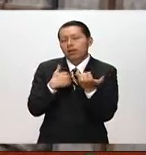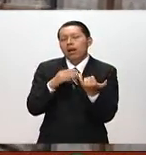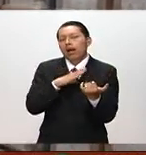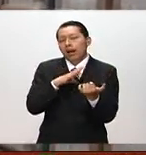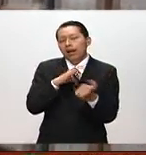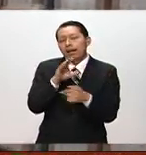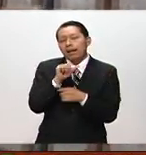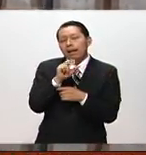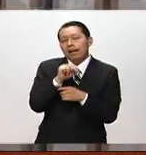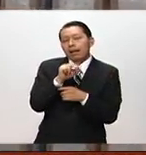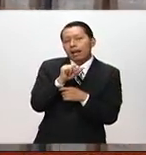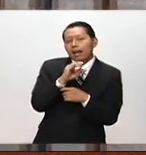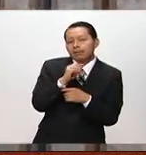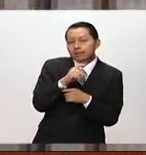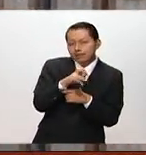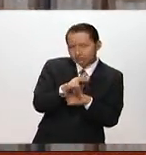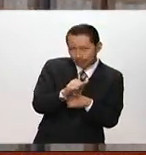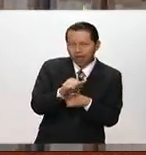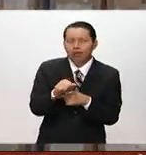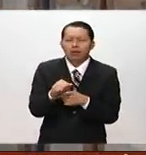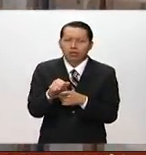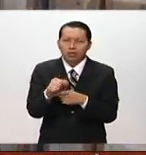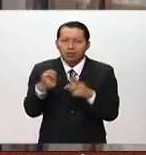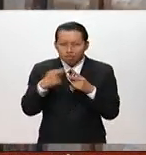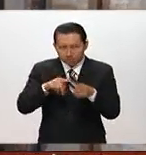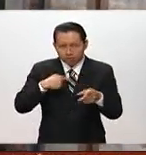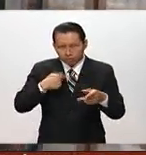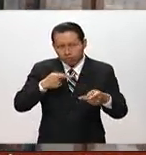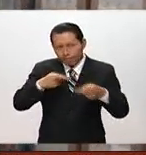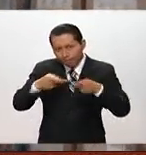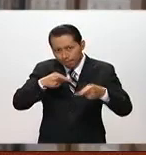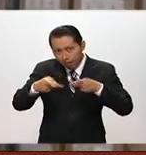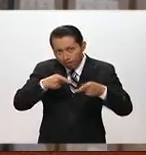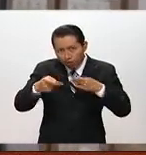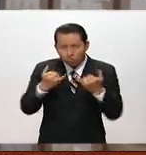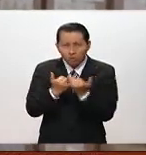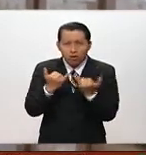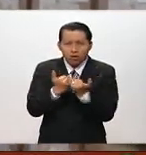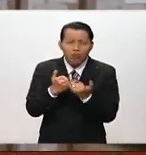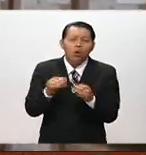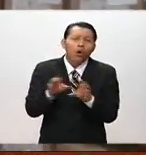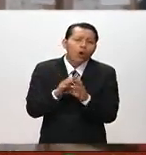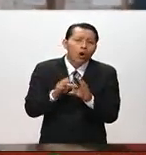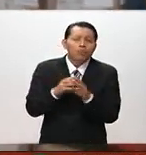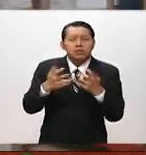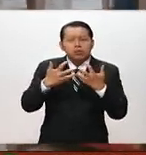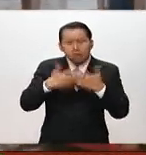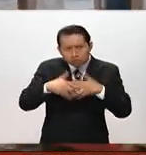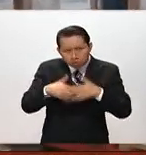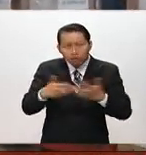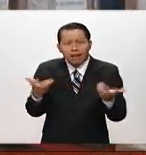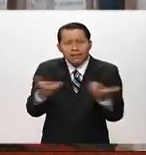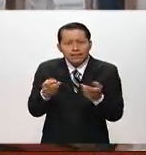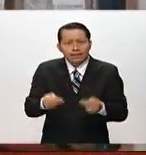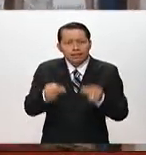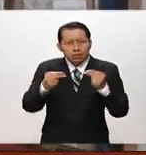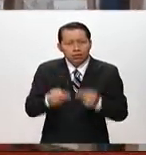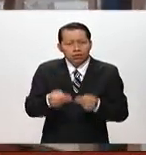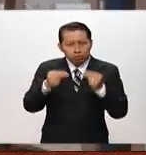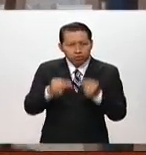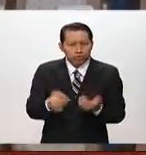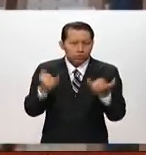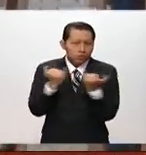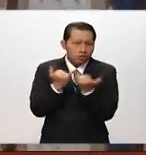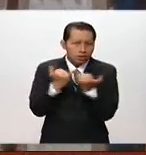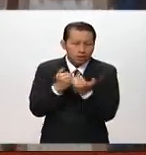a Canacintra, luego me empecé a preparar, entré a cursos de emprendimiento y me empecé a integrar